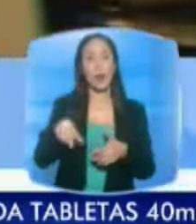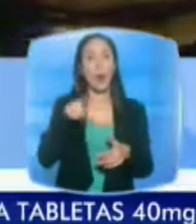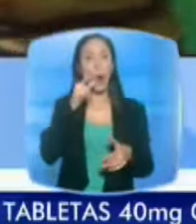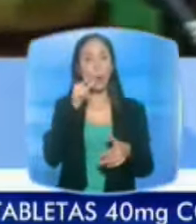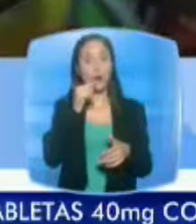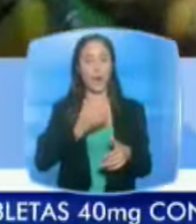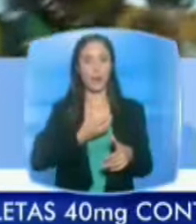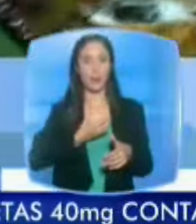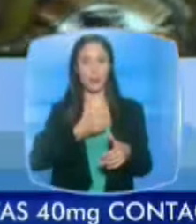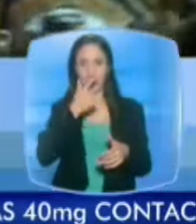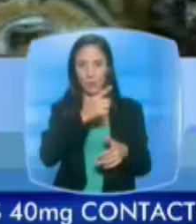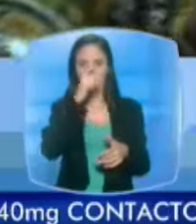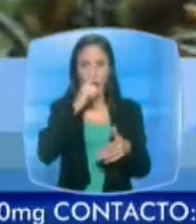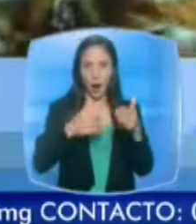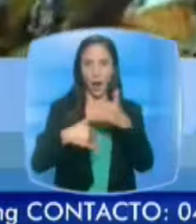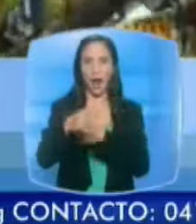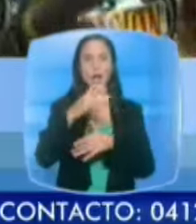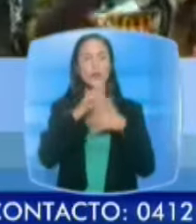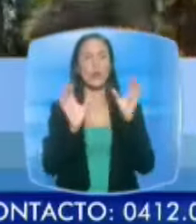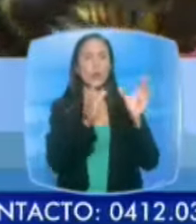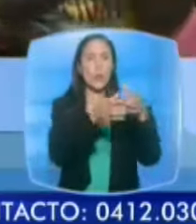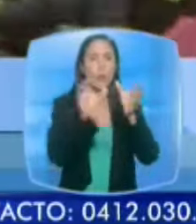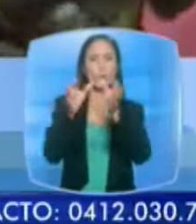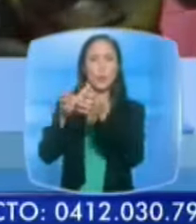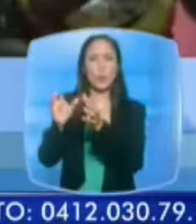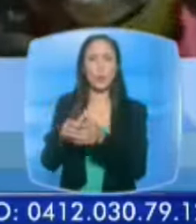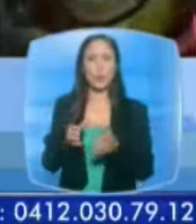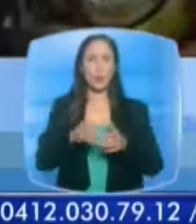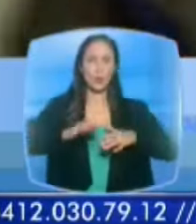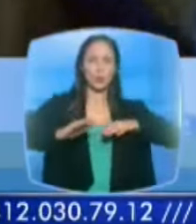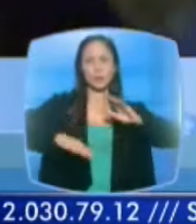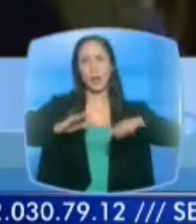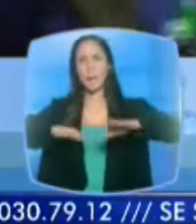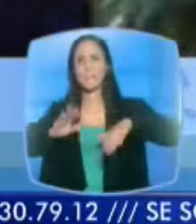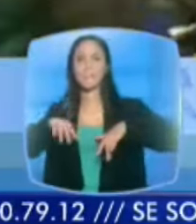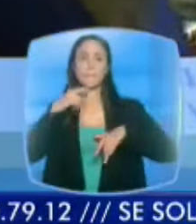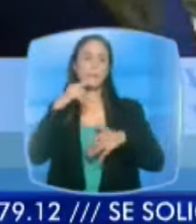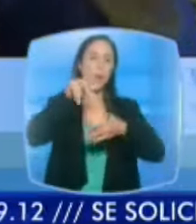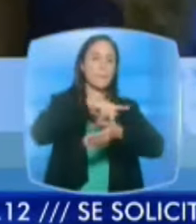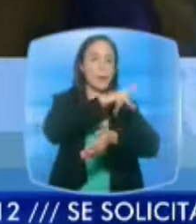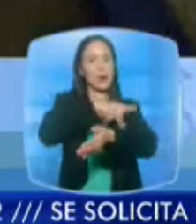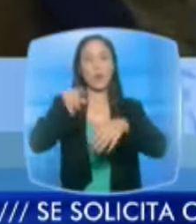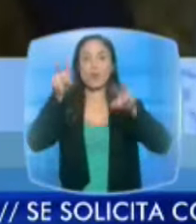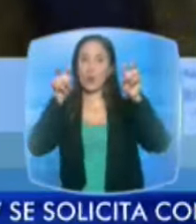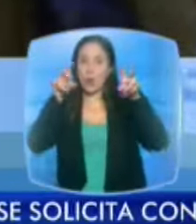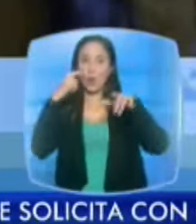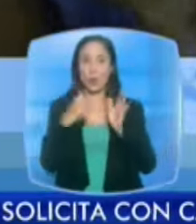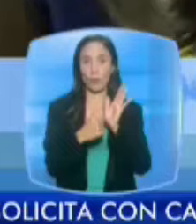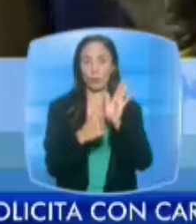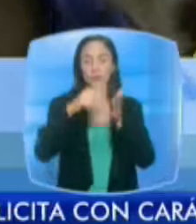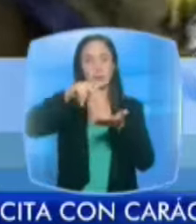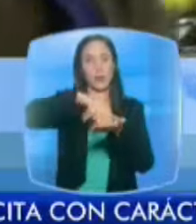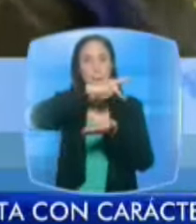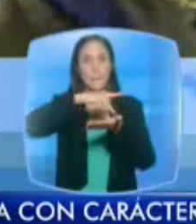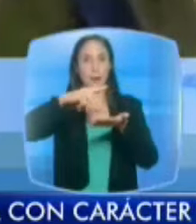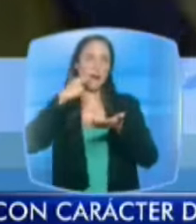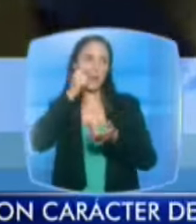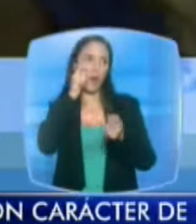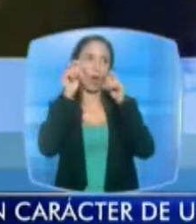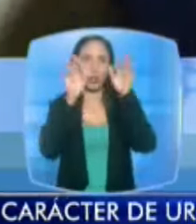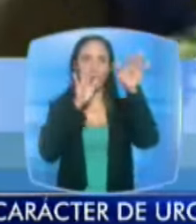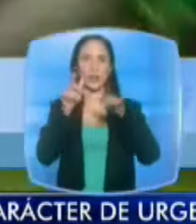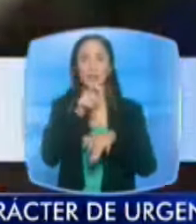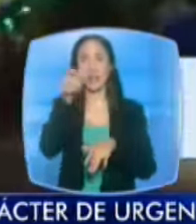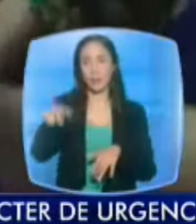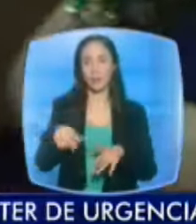también señaló que para este año diversas agrupaciones de calipso estrenarán temas musicales que pondrán a bailar a propios y